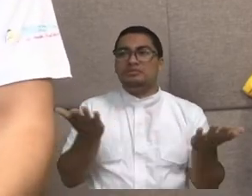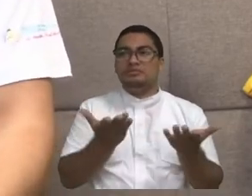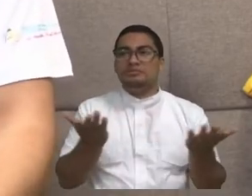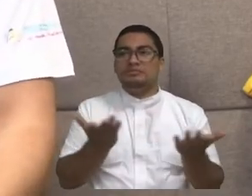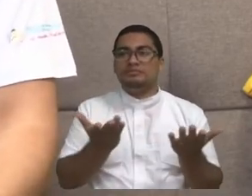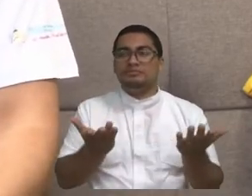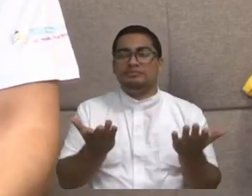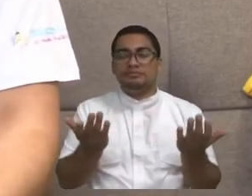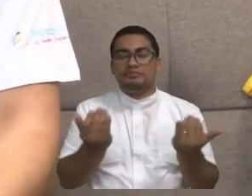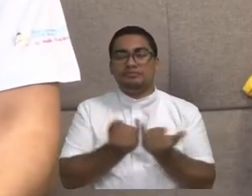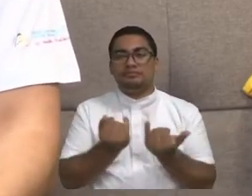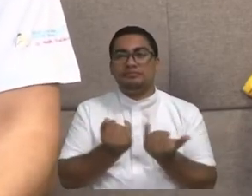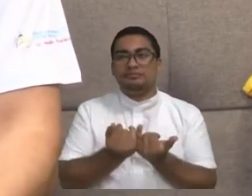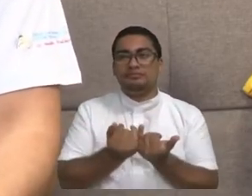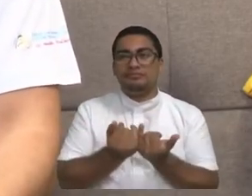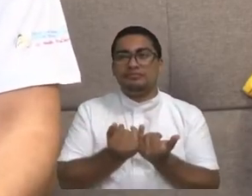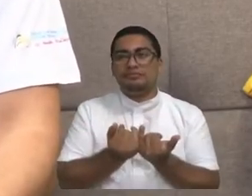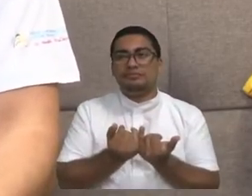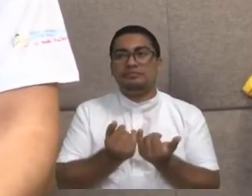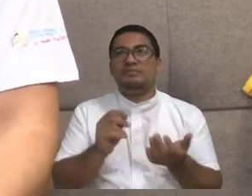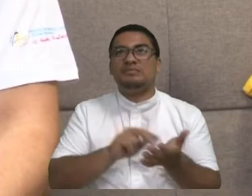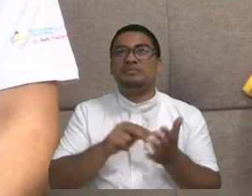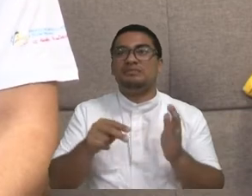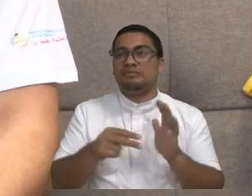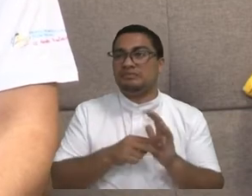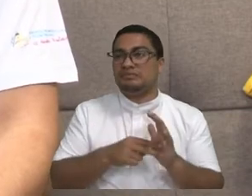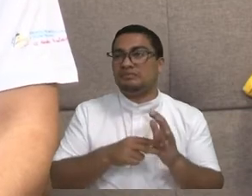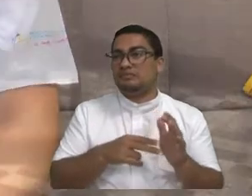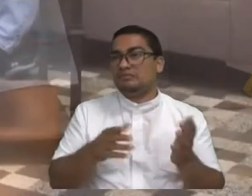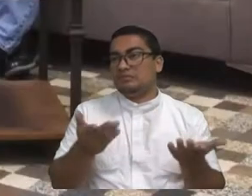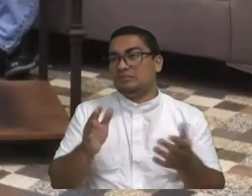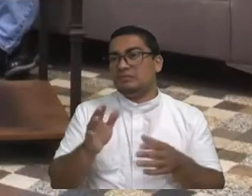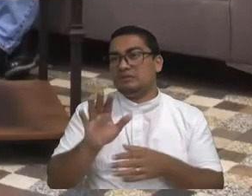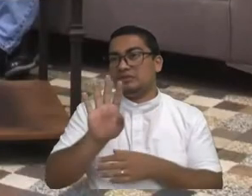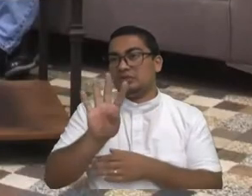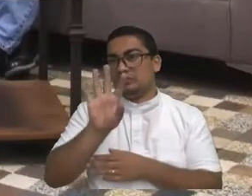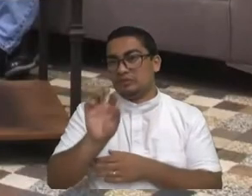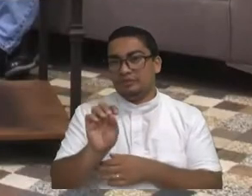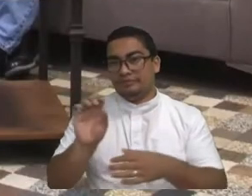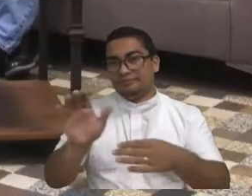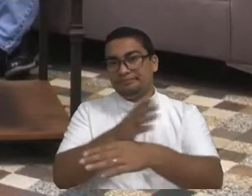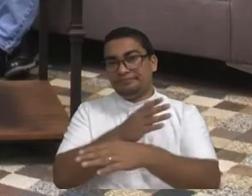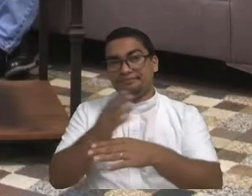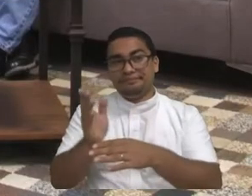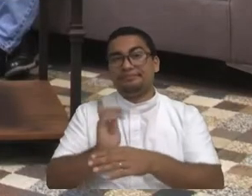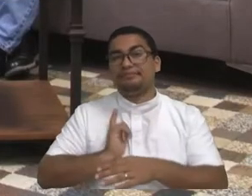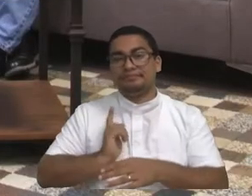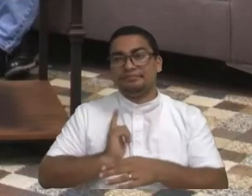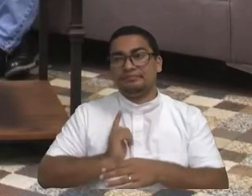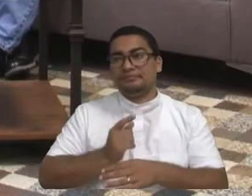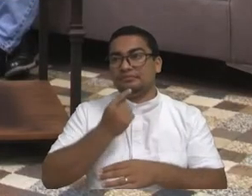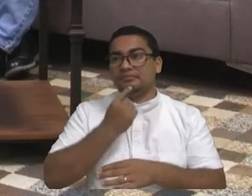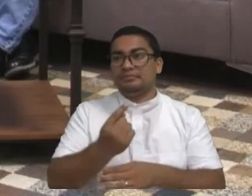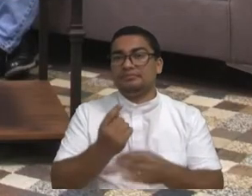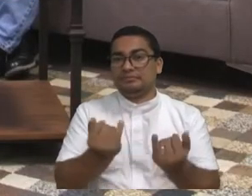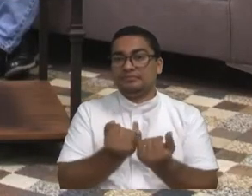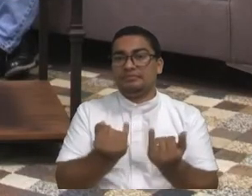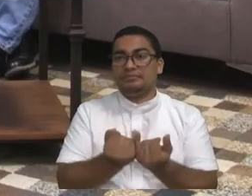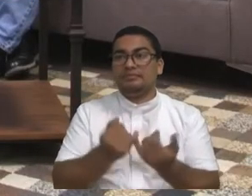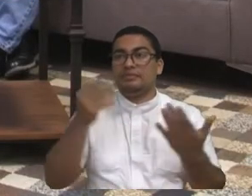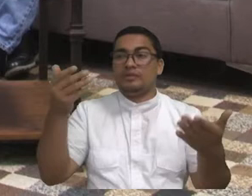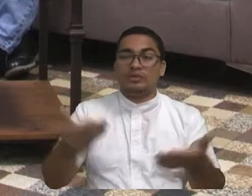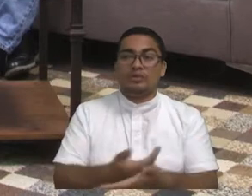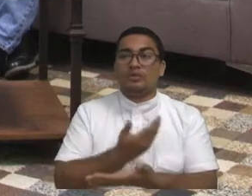comercio estamos un poco un poco más de 40 oficios que tenemos y detrás de una nueva carrera